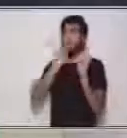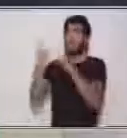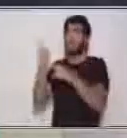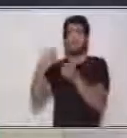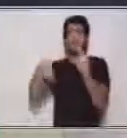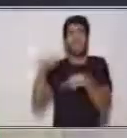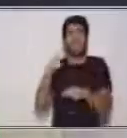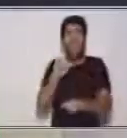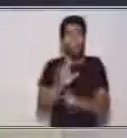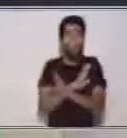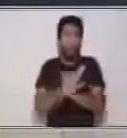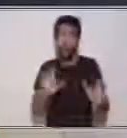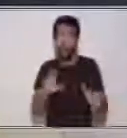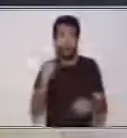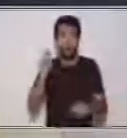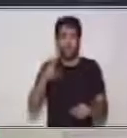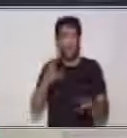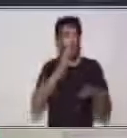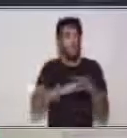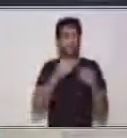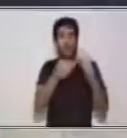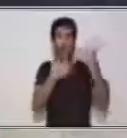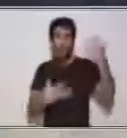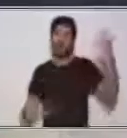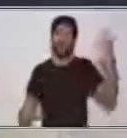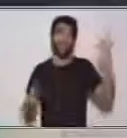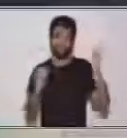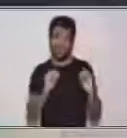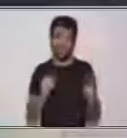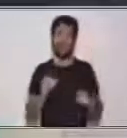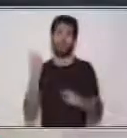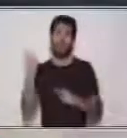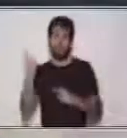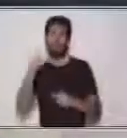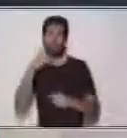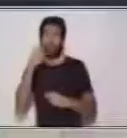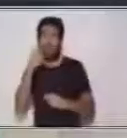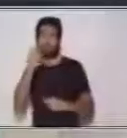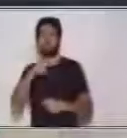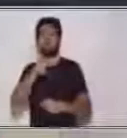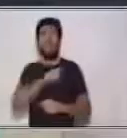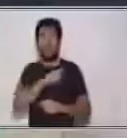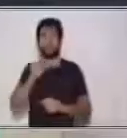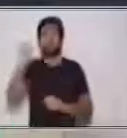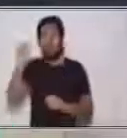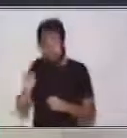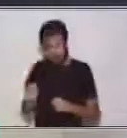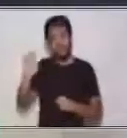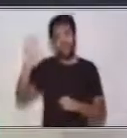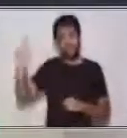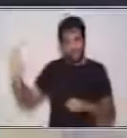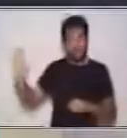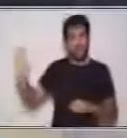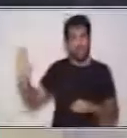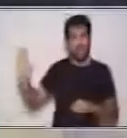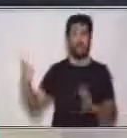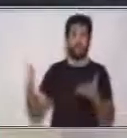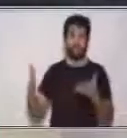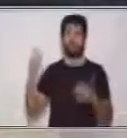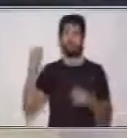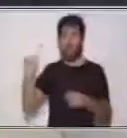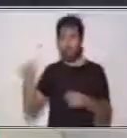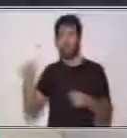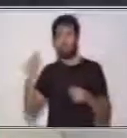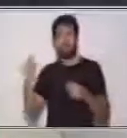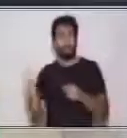aplica la concordancia gramatical porque esta es para el idioma español. Nosotros corresponde a